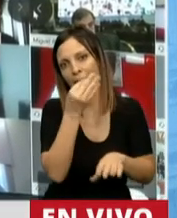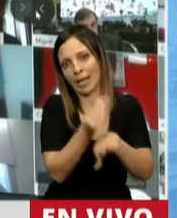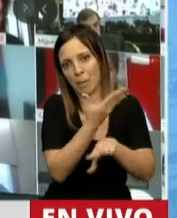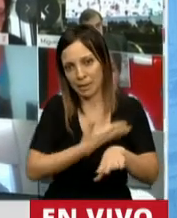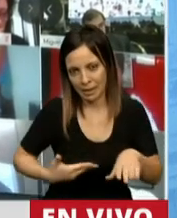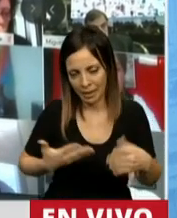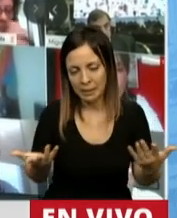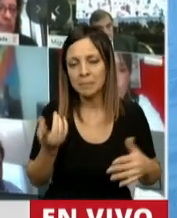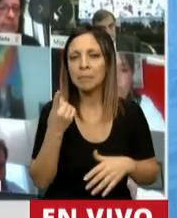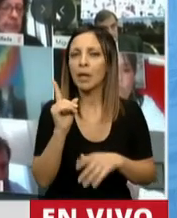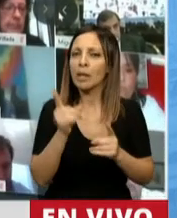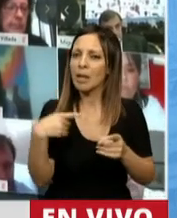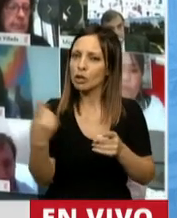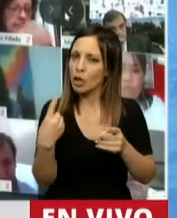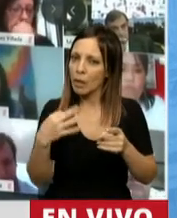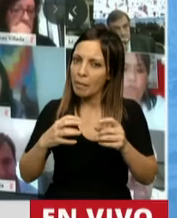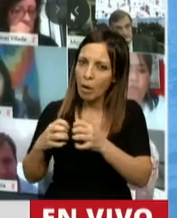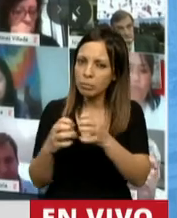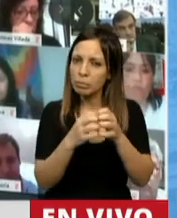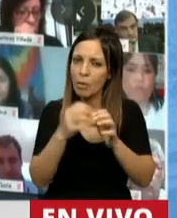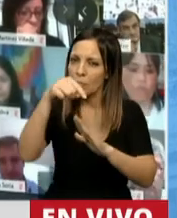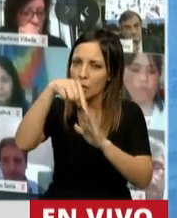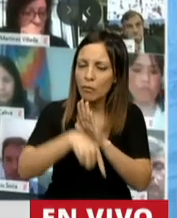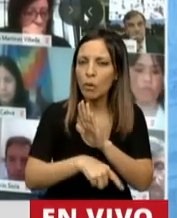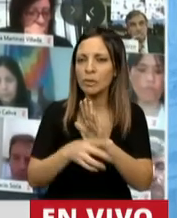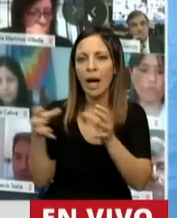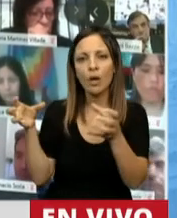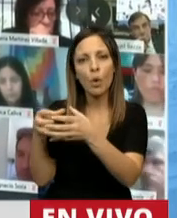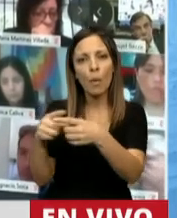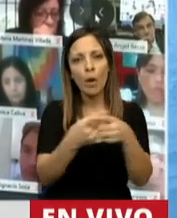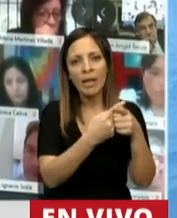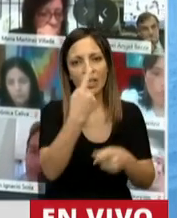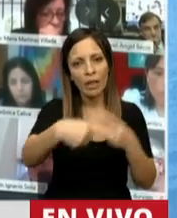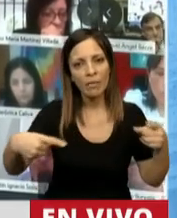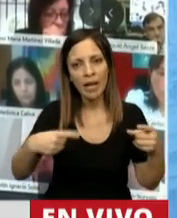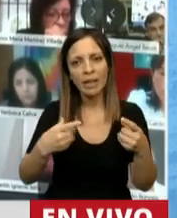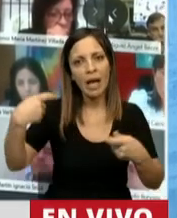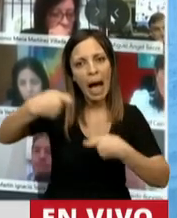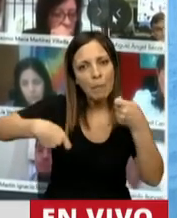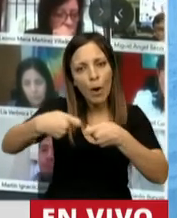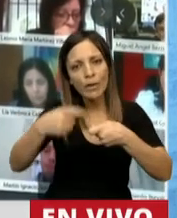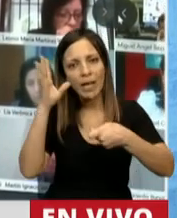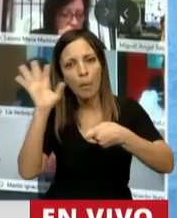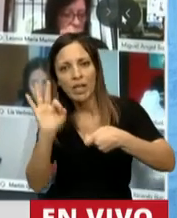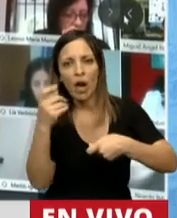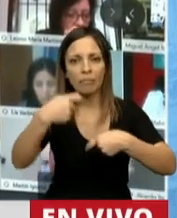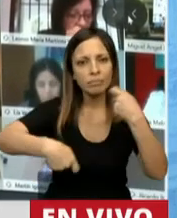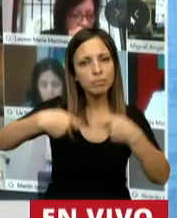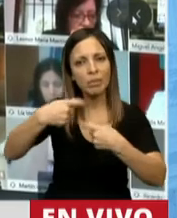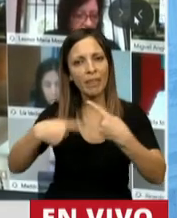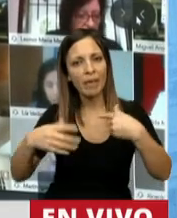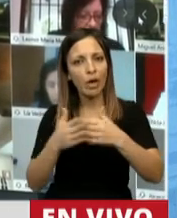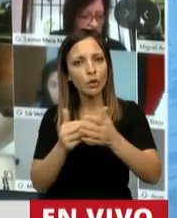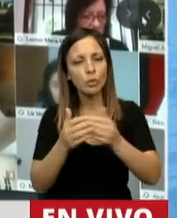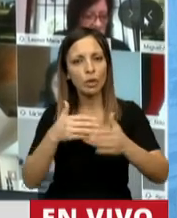pero sí también teniendo una discusión amplia con muchos sectores que queremos aportar, obviamente, a esta idea, que queremos crítica y